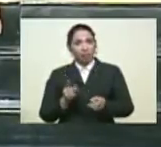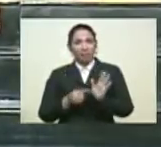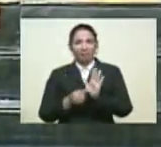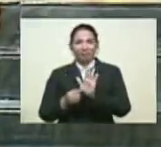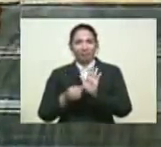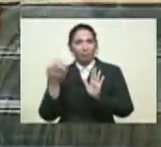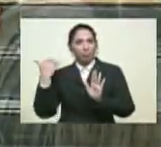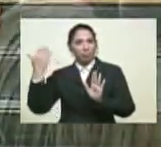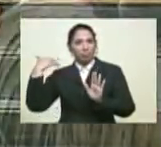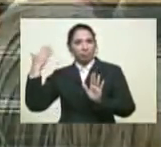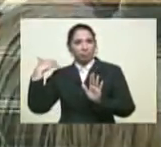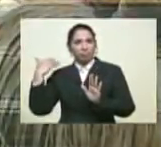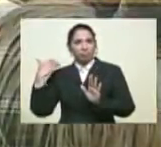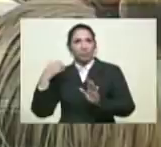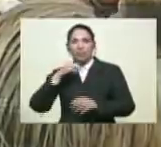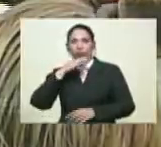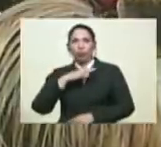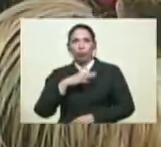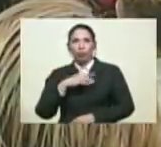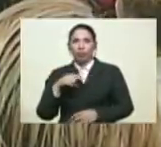pasajeras en momentos extremos.